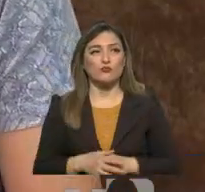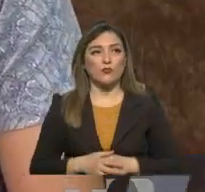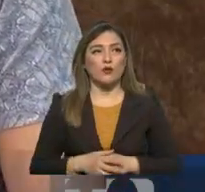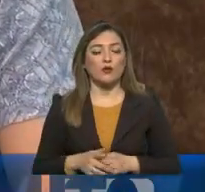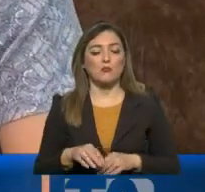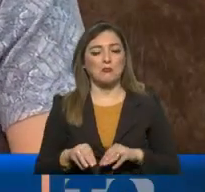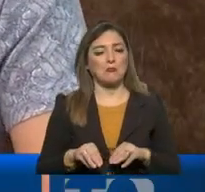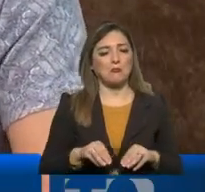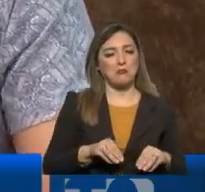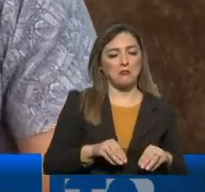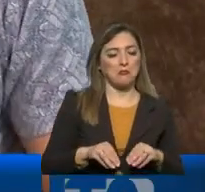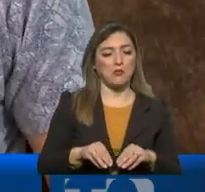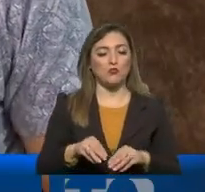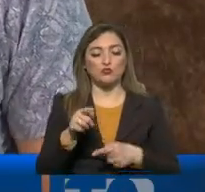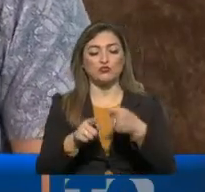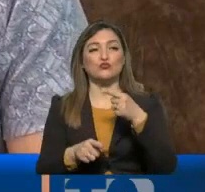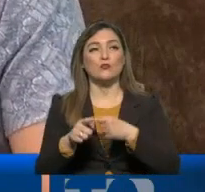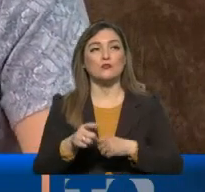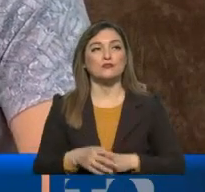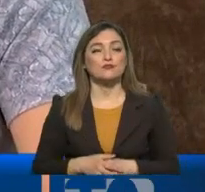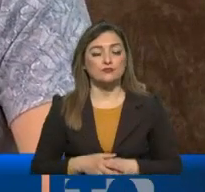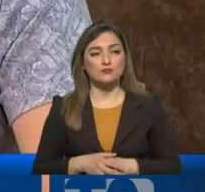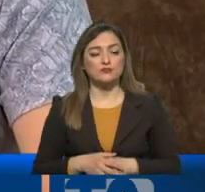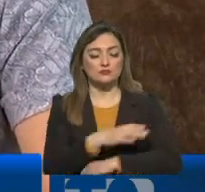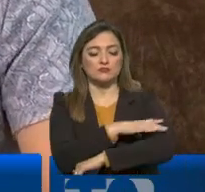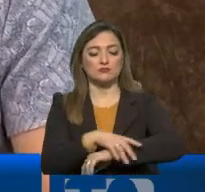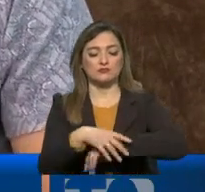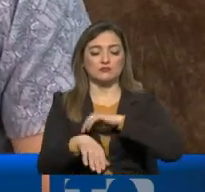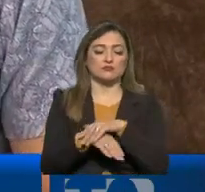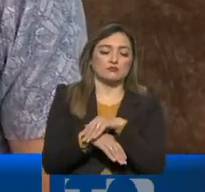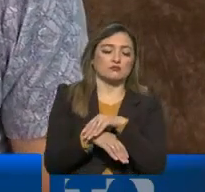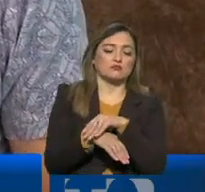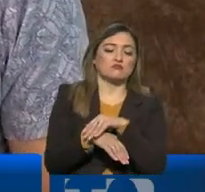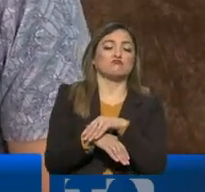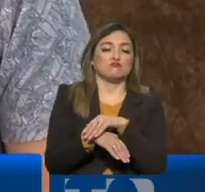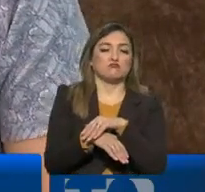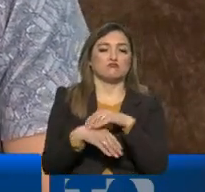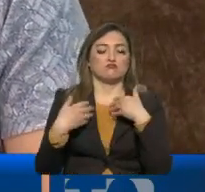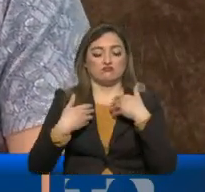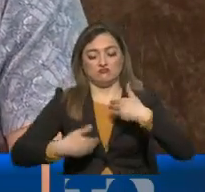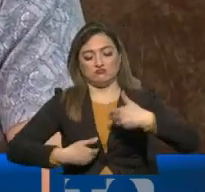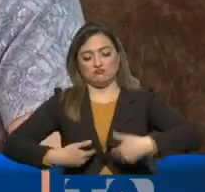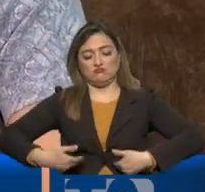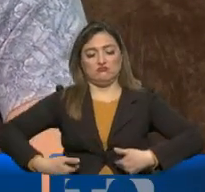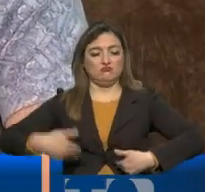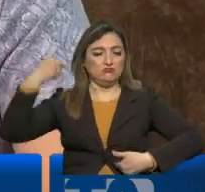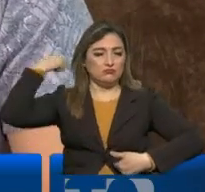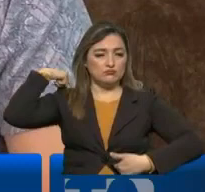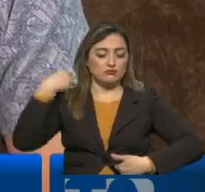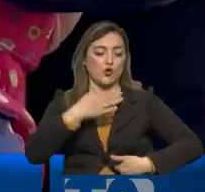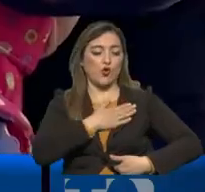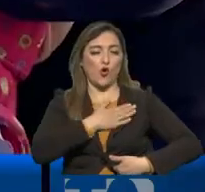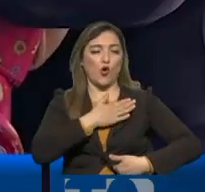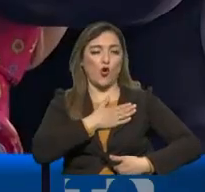sin movimiento. Al pasar eso en sus extremidades, también va pasando eso en sus partes internas, en sus pulmones, en su